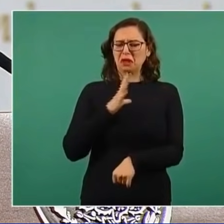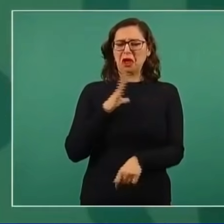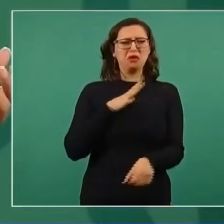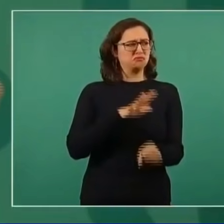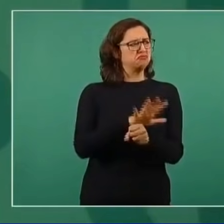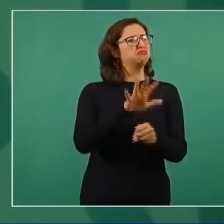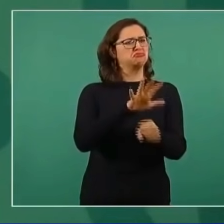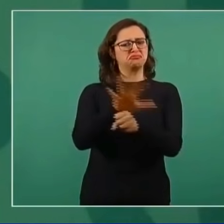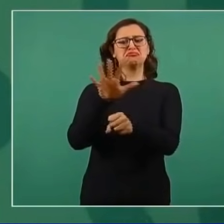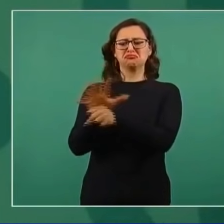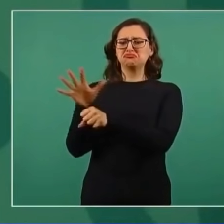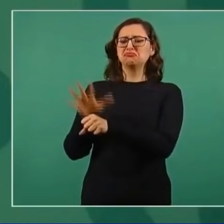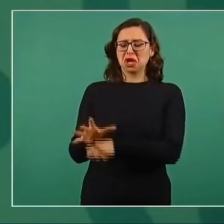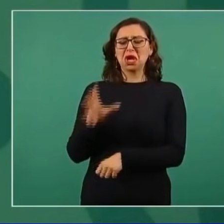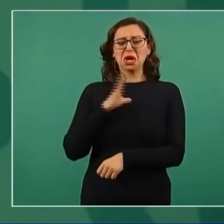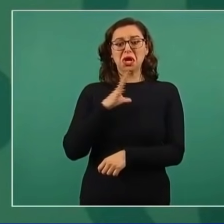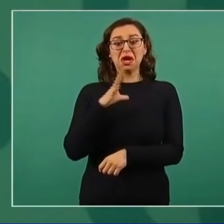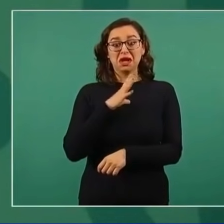en todo el país.